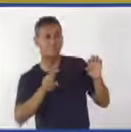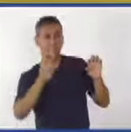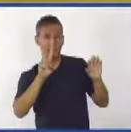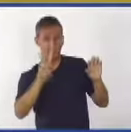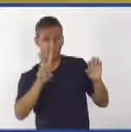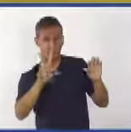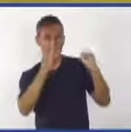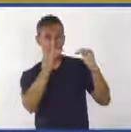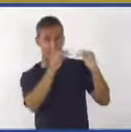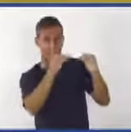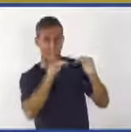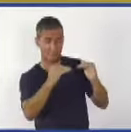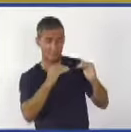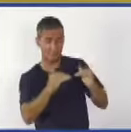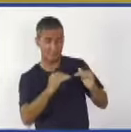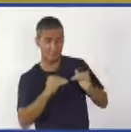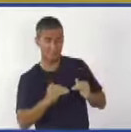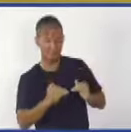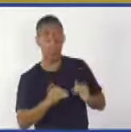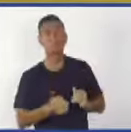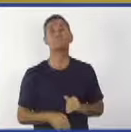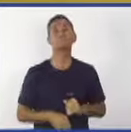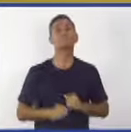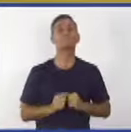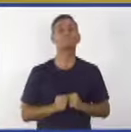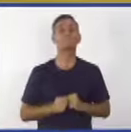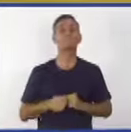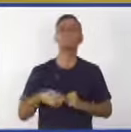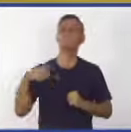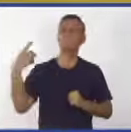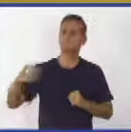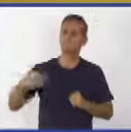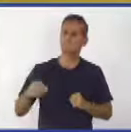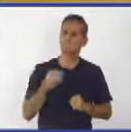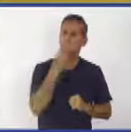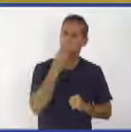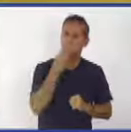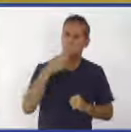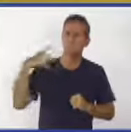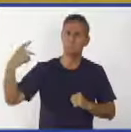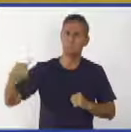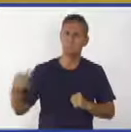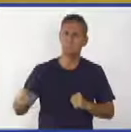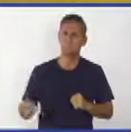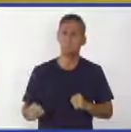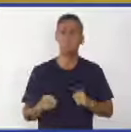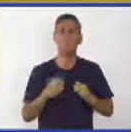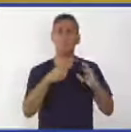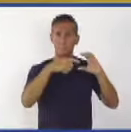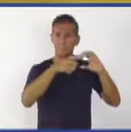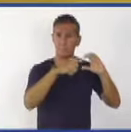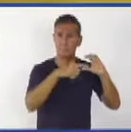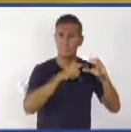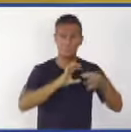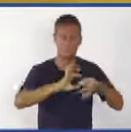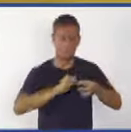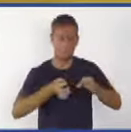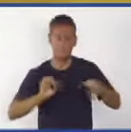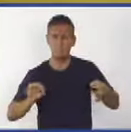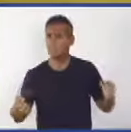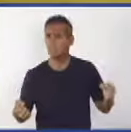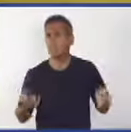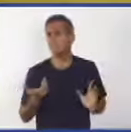además van a tener oportunidad de ejercitar contenidos gramaticales que contenidos gramaticales